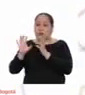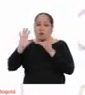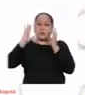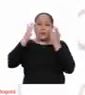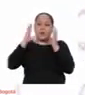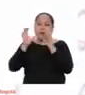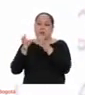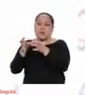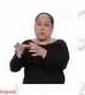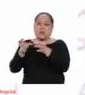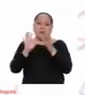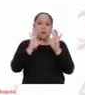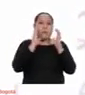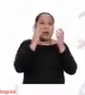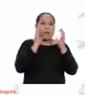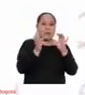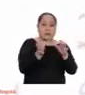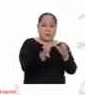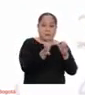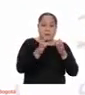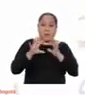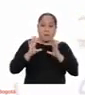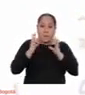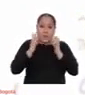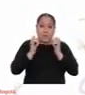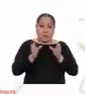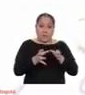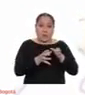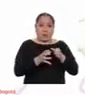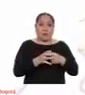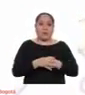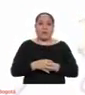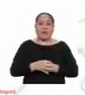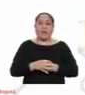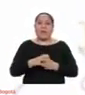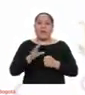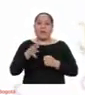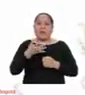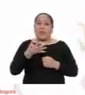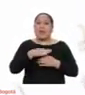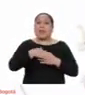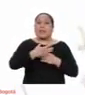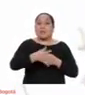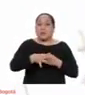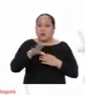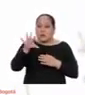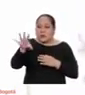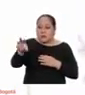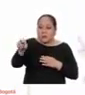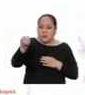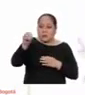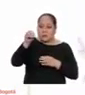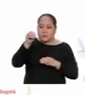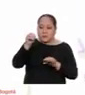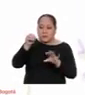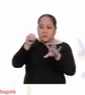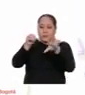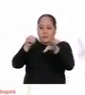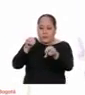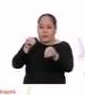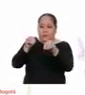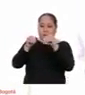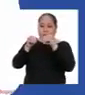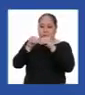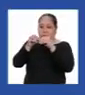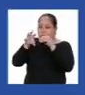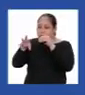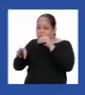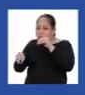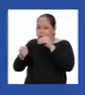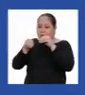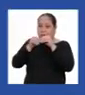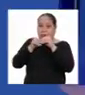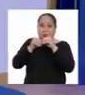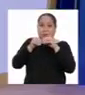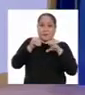llamamos estratos, y luego una muestra aleatoria se separa de cada estrato.